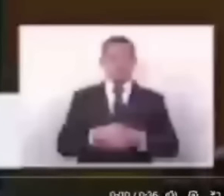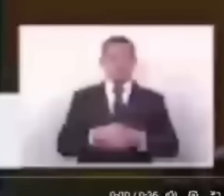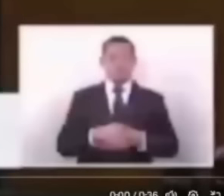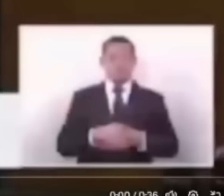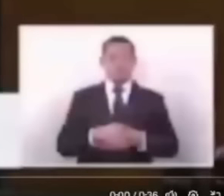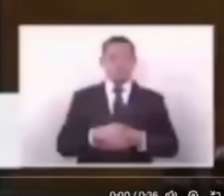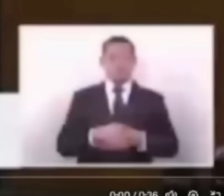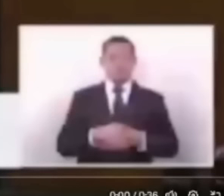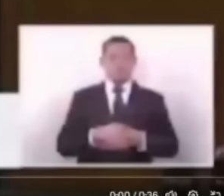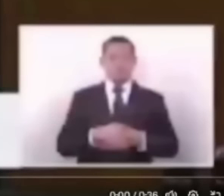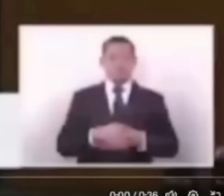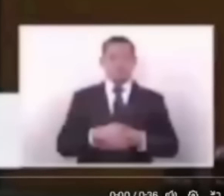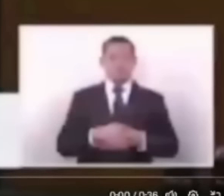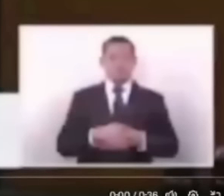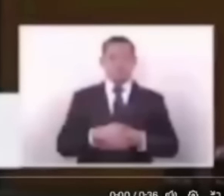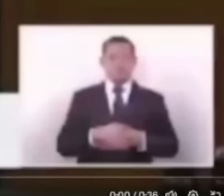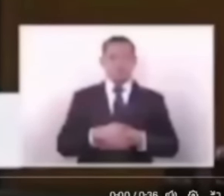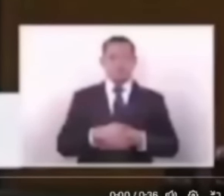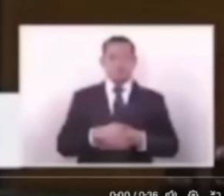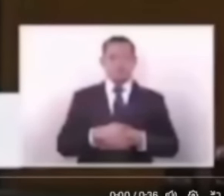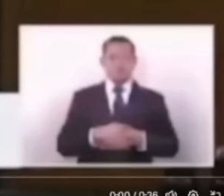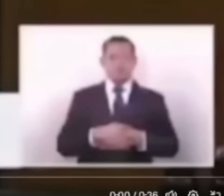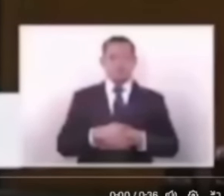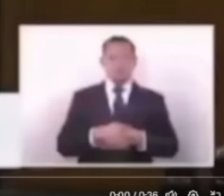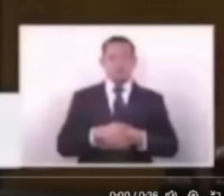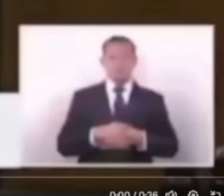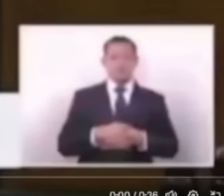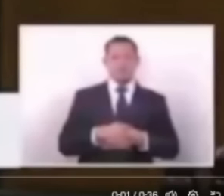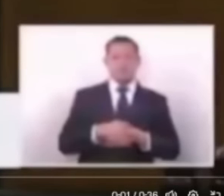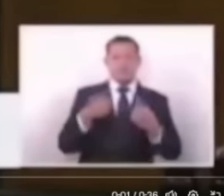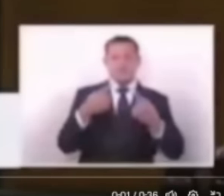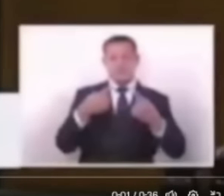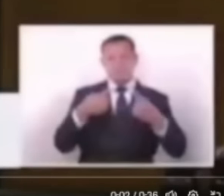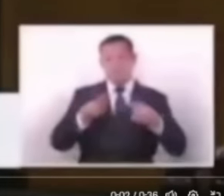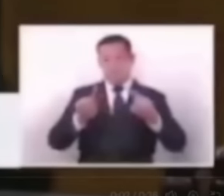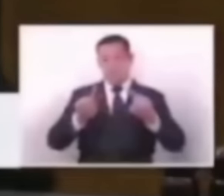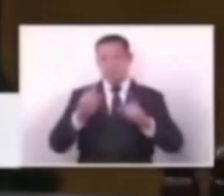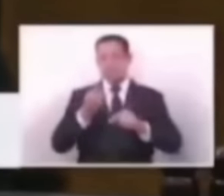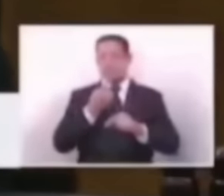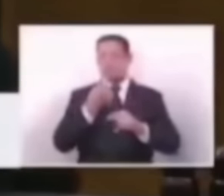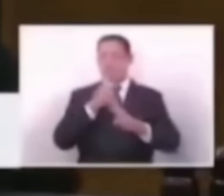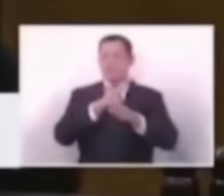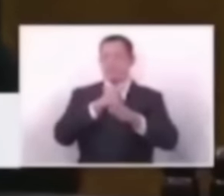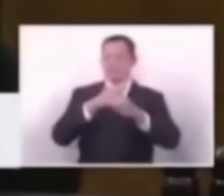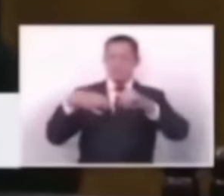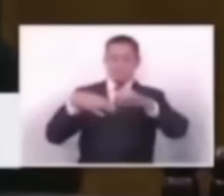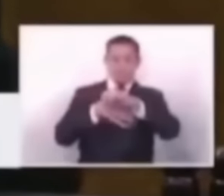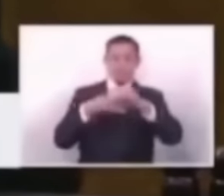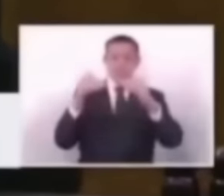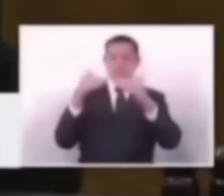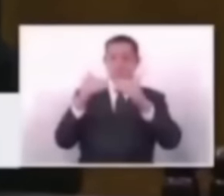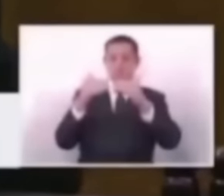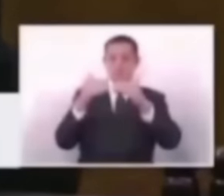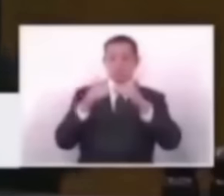nos dejaban claro nuestros diputados bien quien defiende un corrupto también